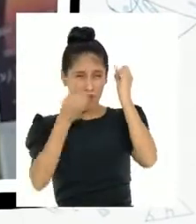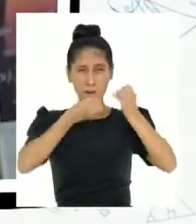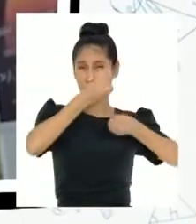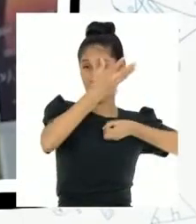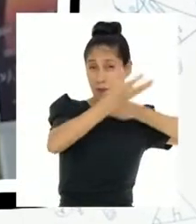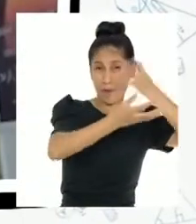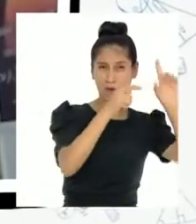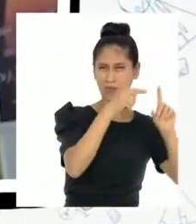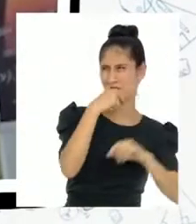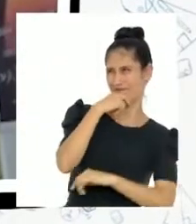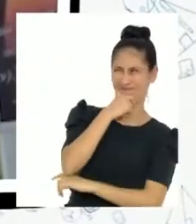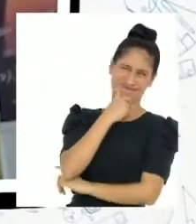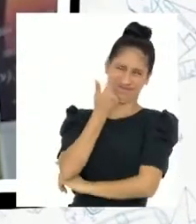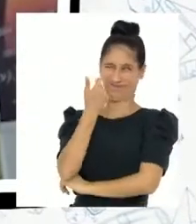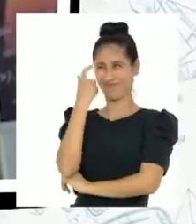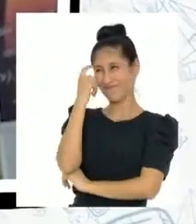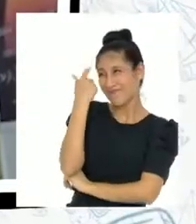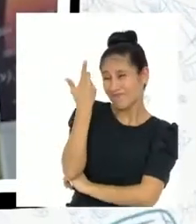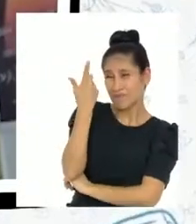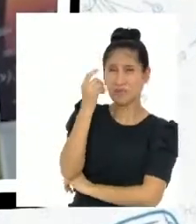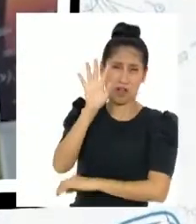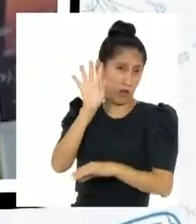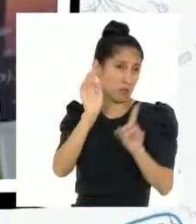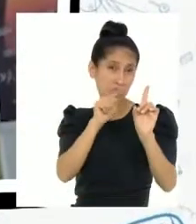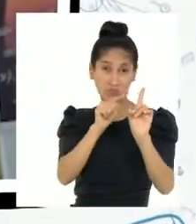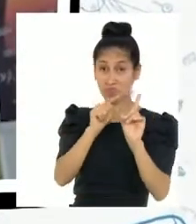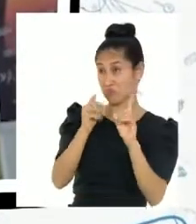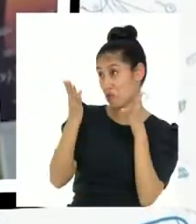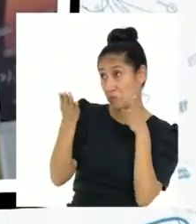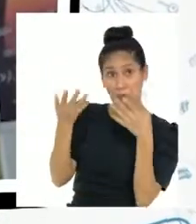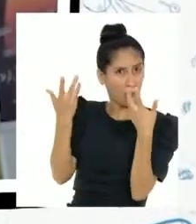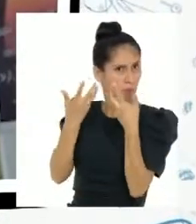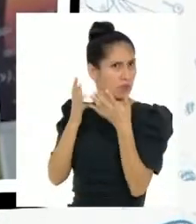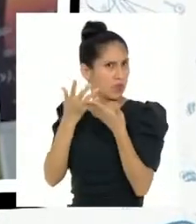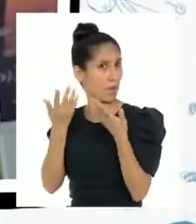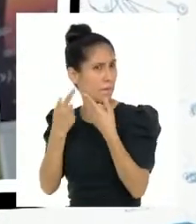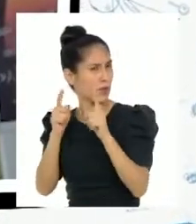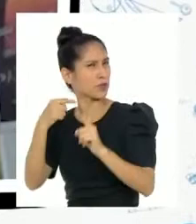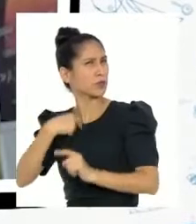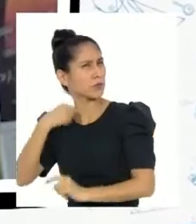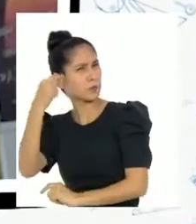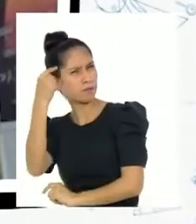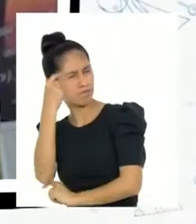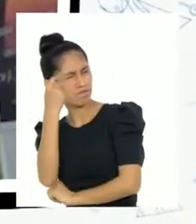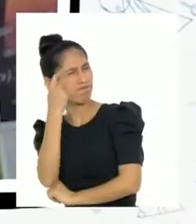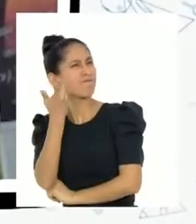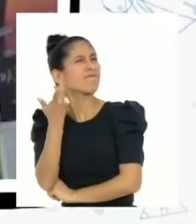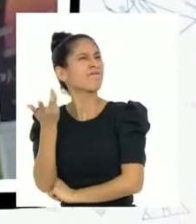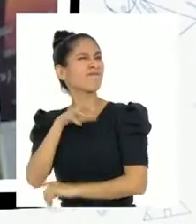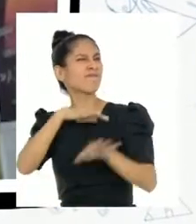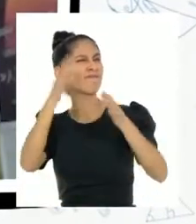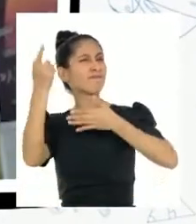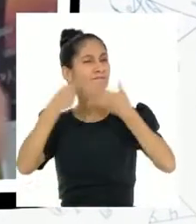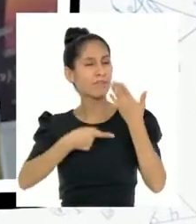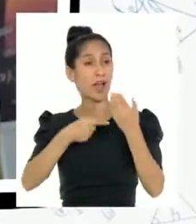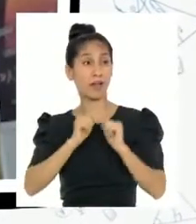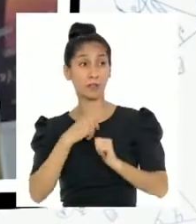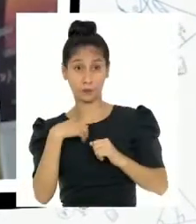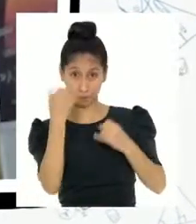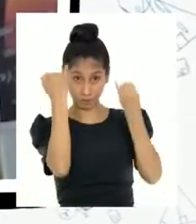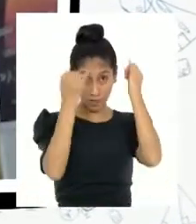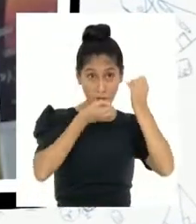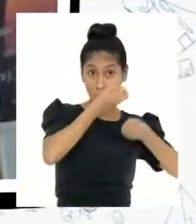decir que no está de acuerdo con mi punto de vista. Y pues bueno, en este caso lo que haría lo primero es respetar su